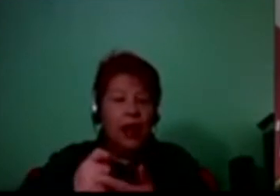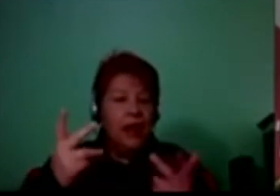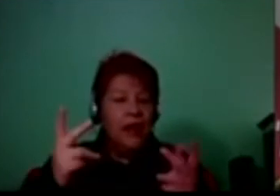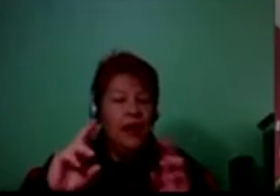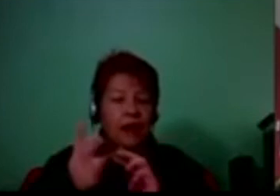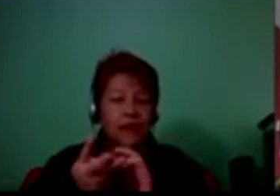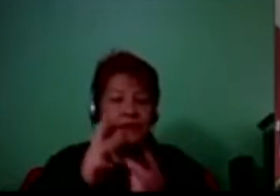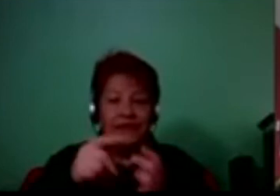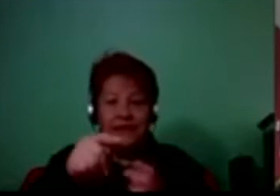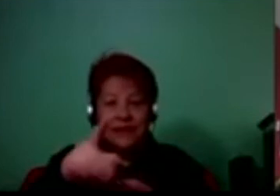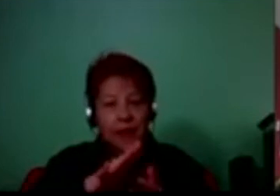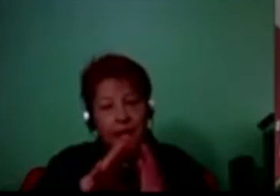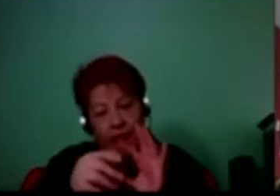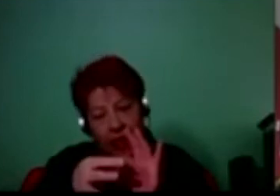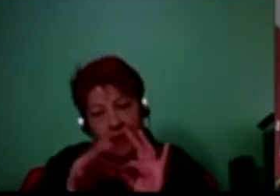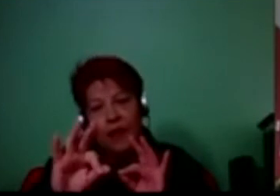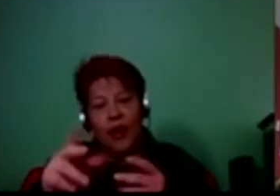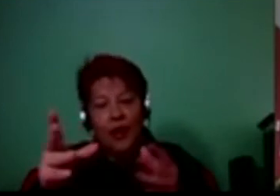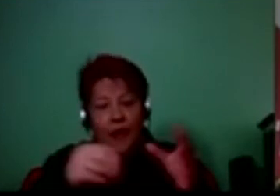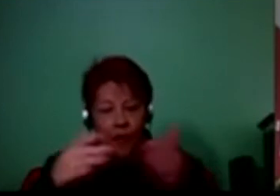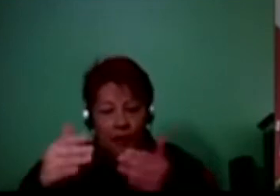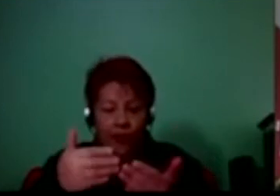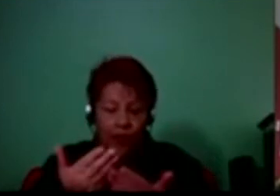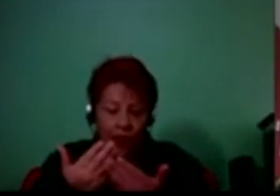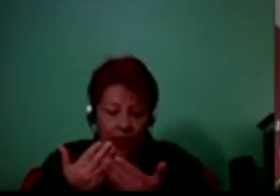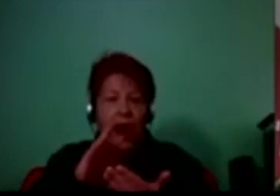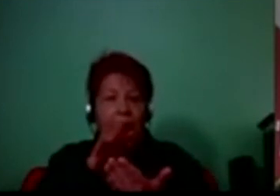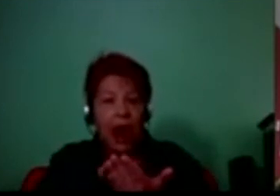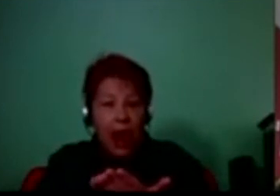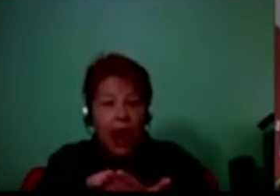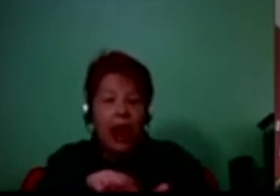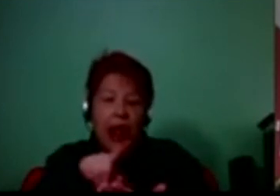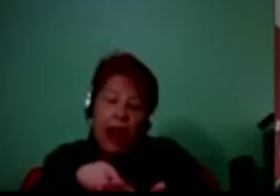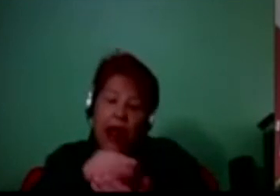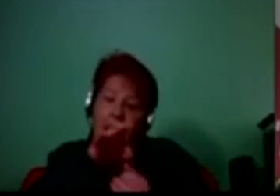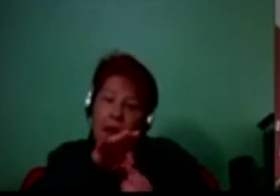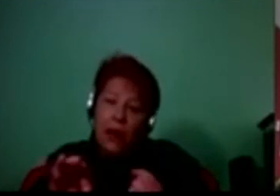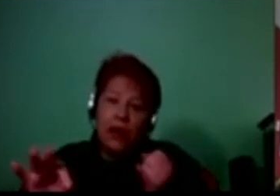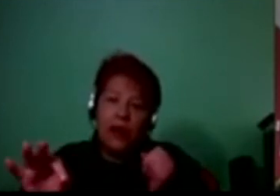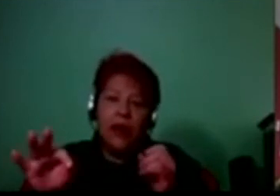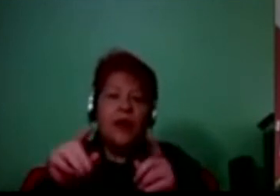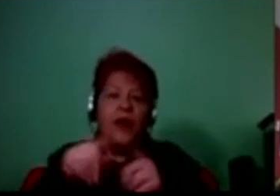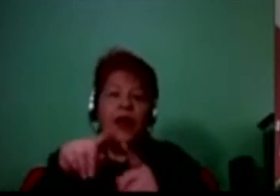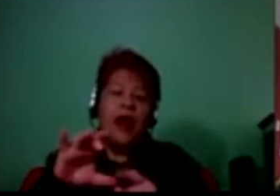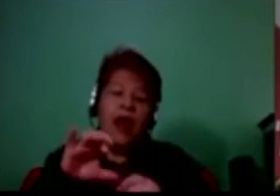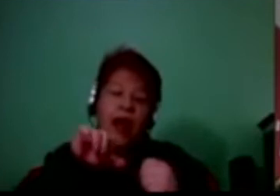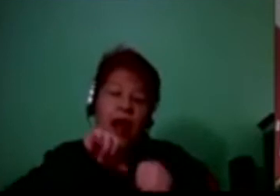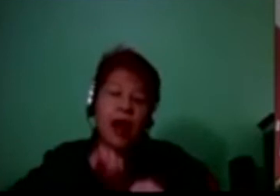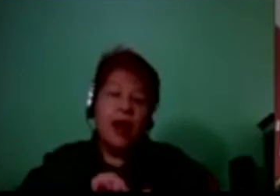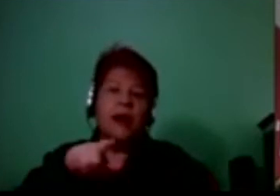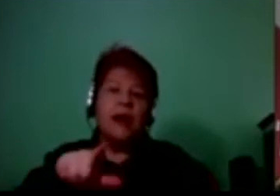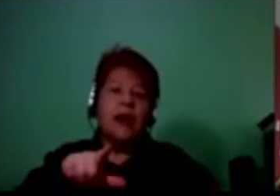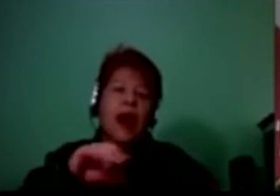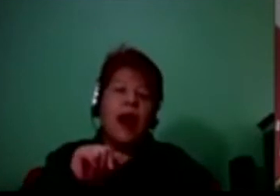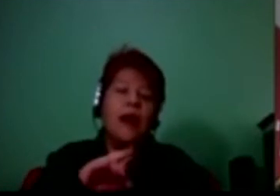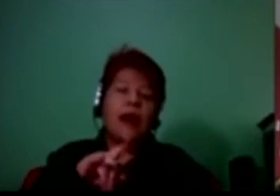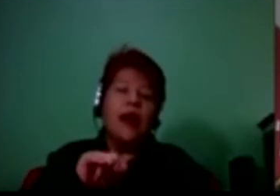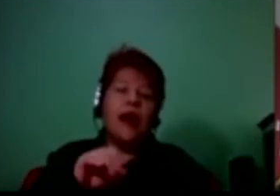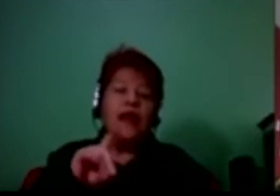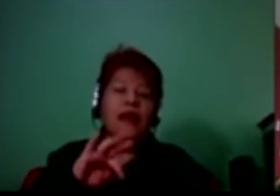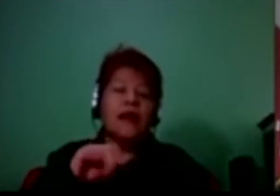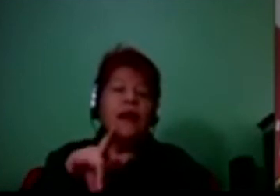para irlas recabando, leyendo, y si es posible al final de la intervención de la comisionada María del Carmen contestarlas, o si no, en un